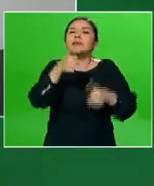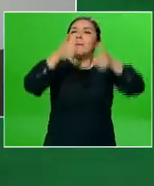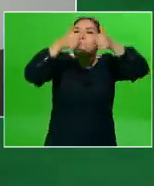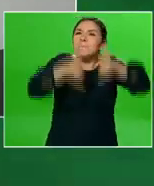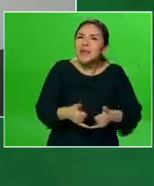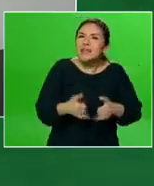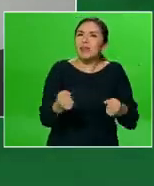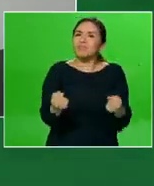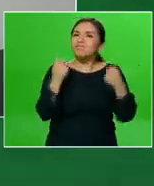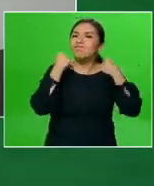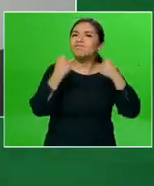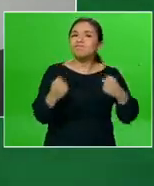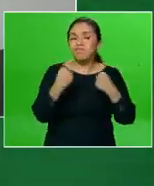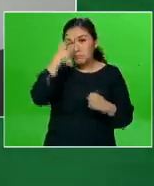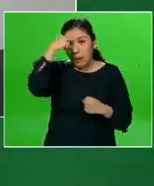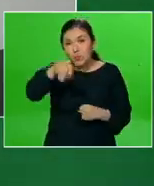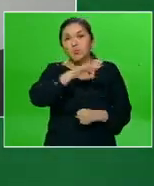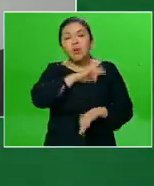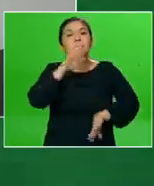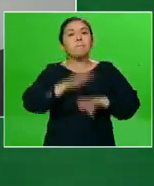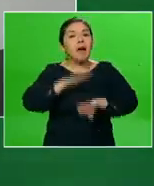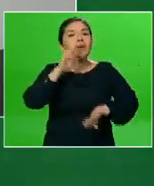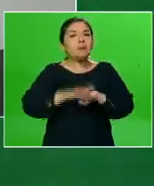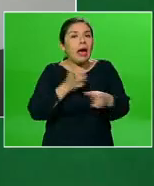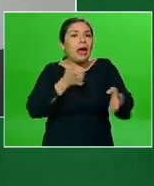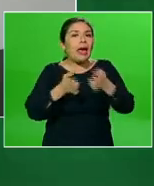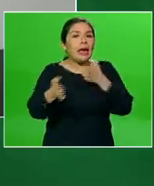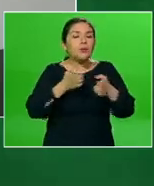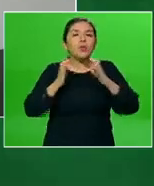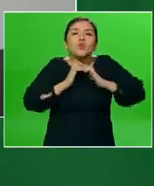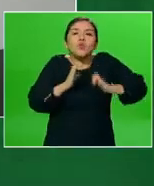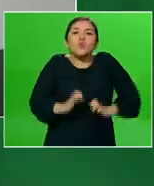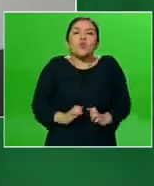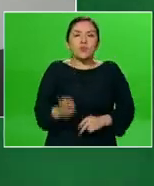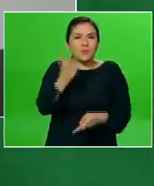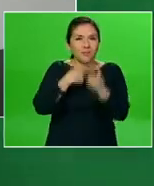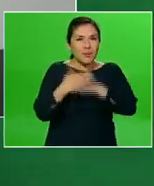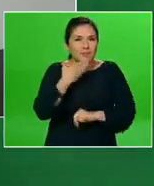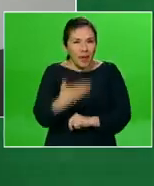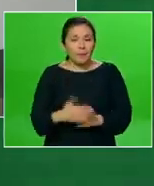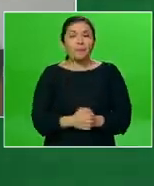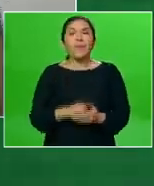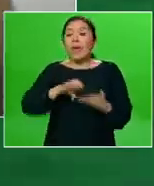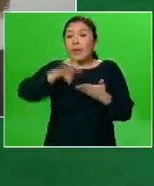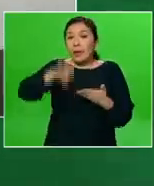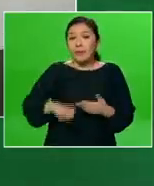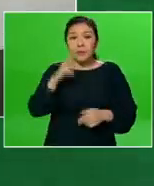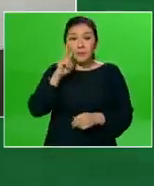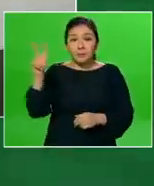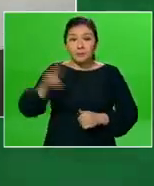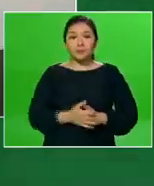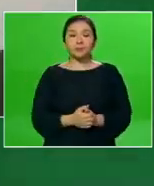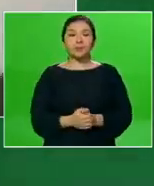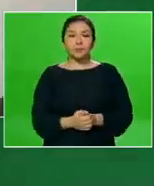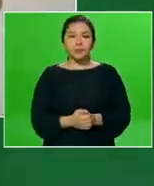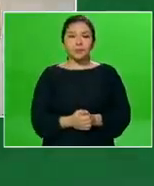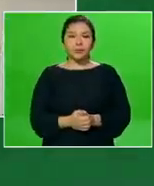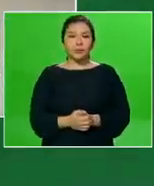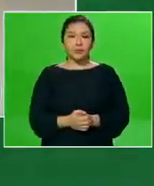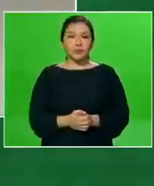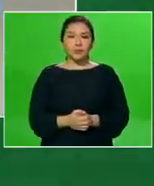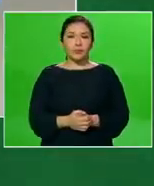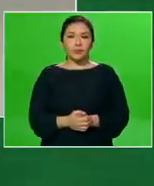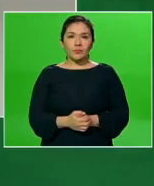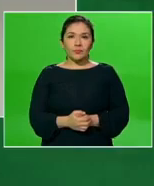sobrecarga para poder realizar más contracción muscular por ejemplo yo voy a comer y aquí